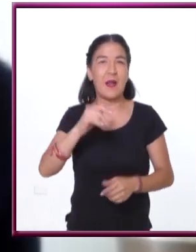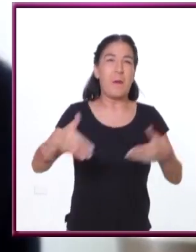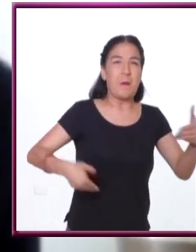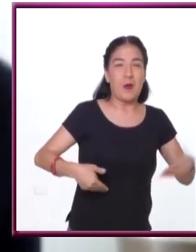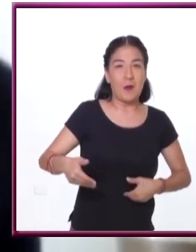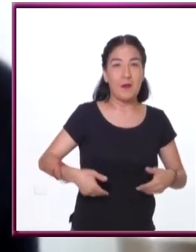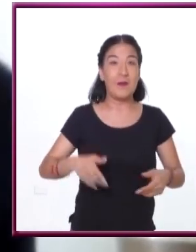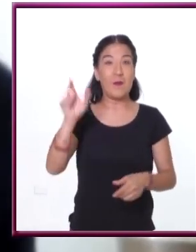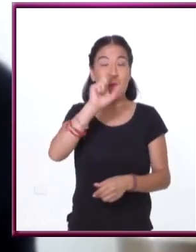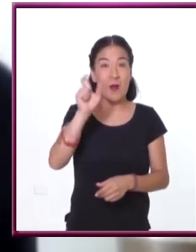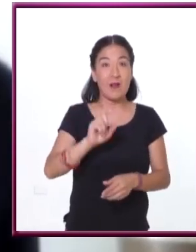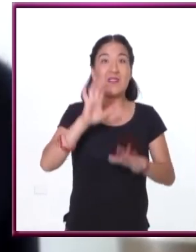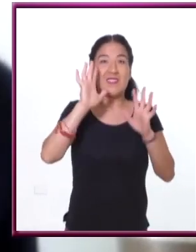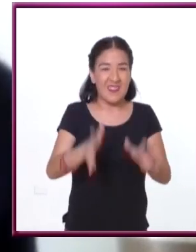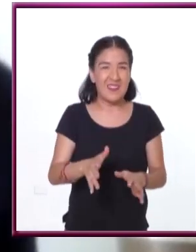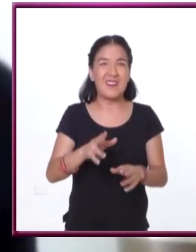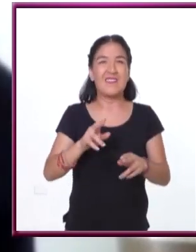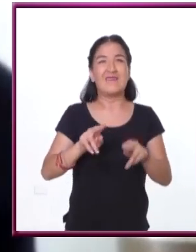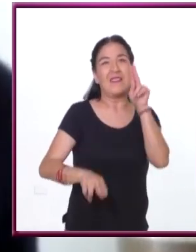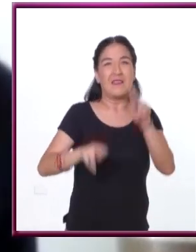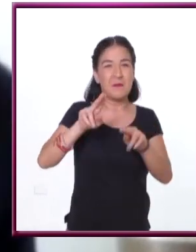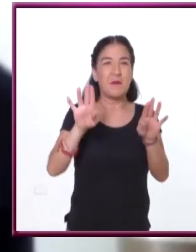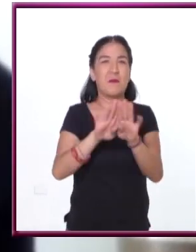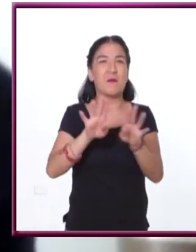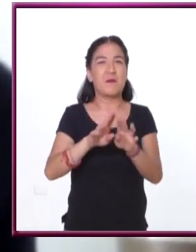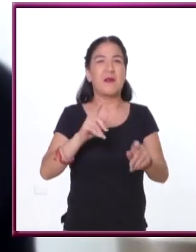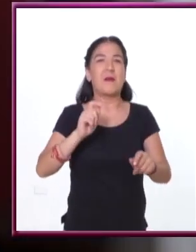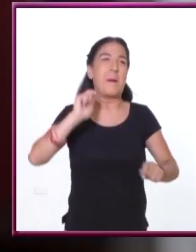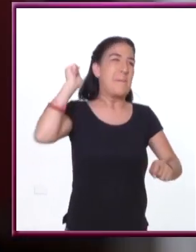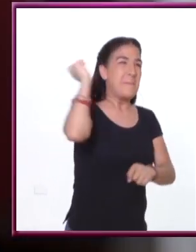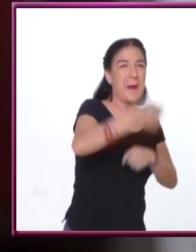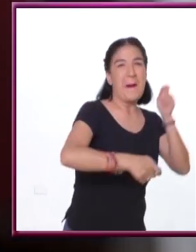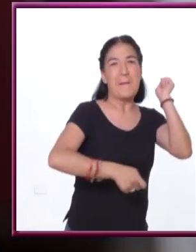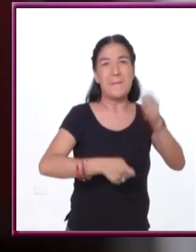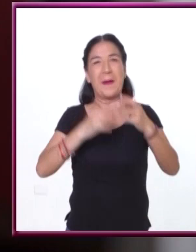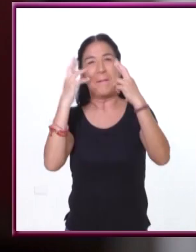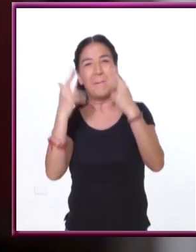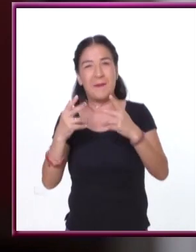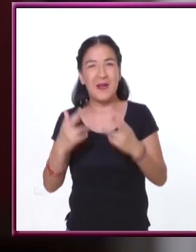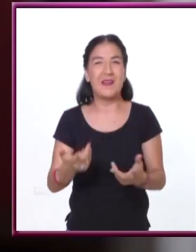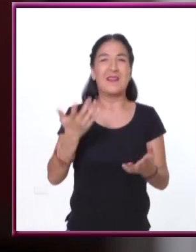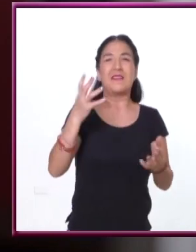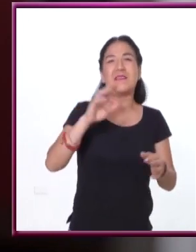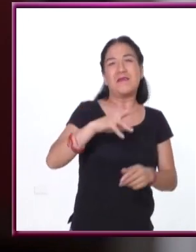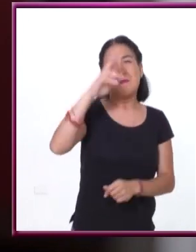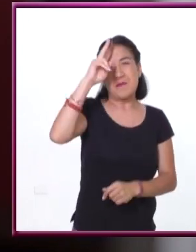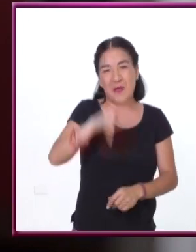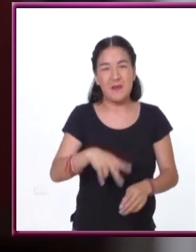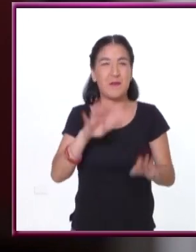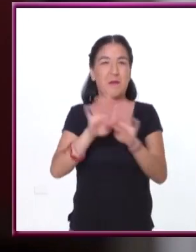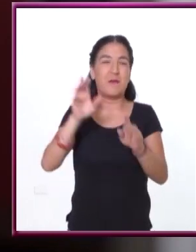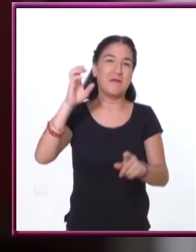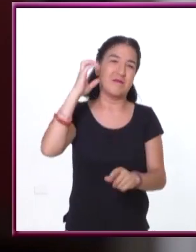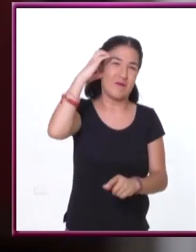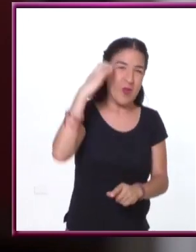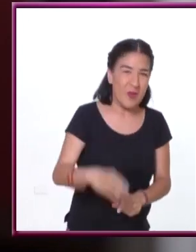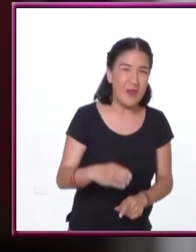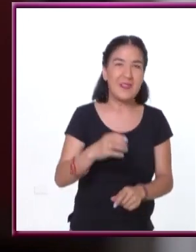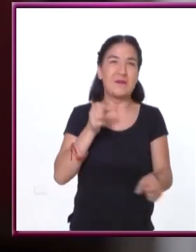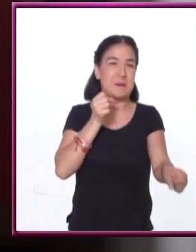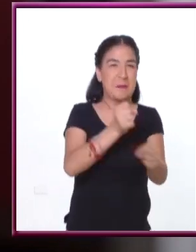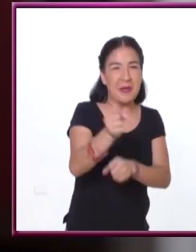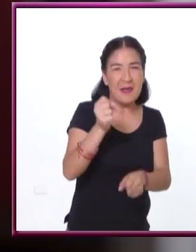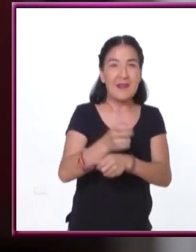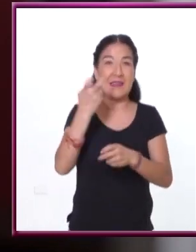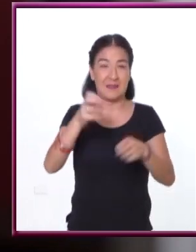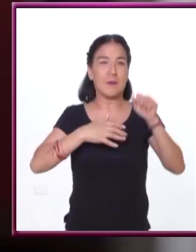si llegamos al nivel de destrucción de bienes públicos o privados, pues entonces sí, ahí el derecho pondría un límite para decir,